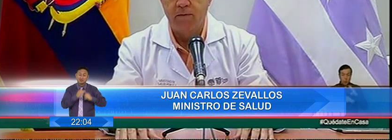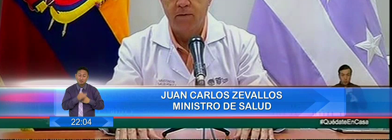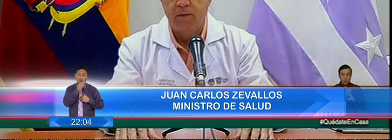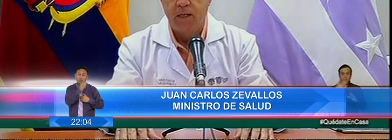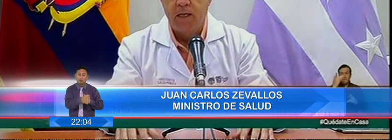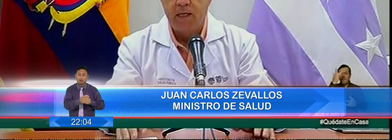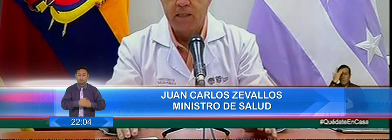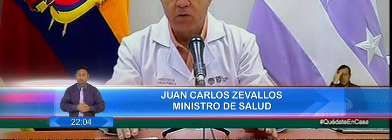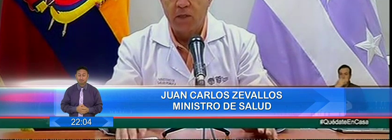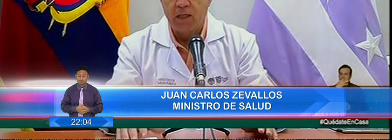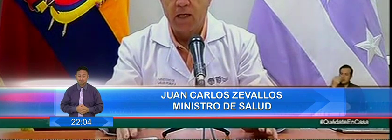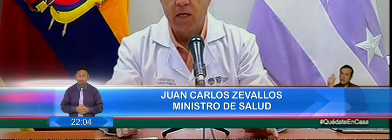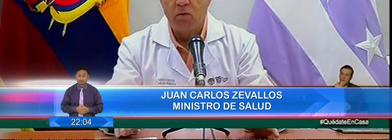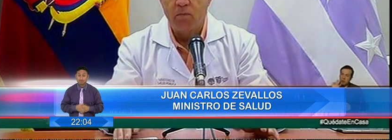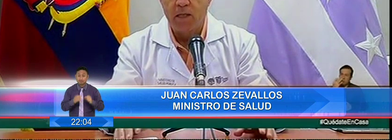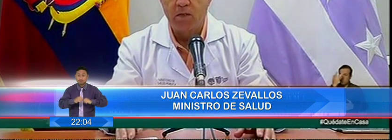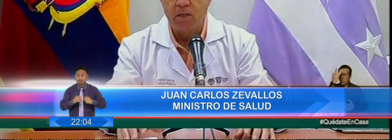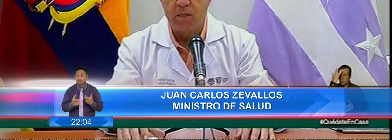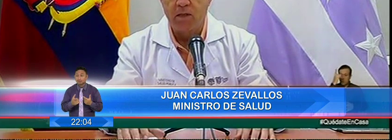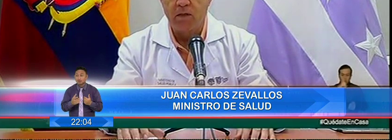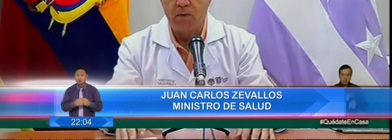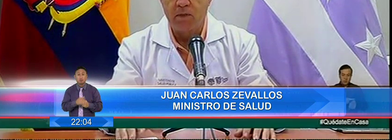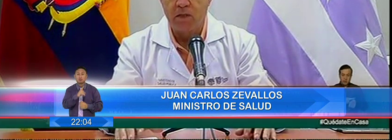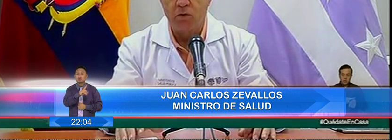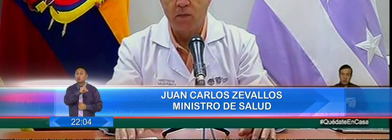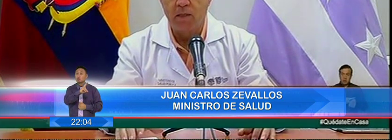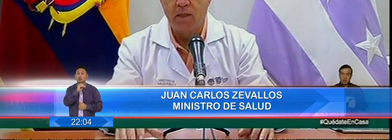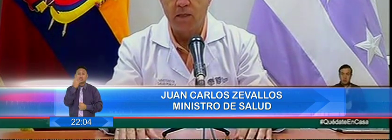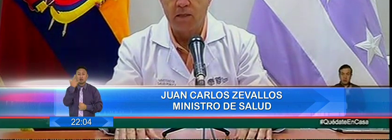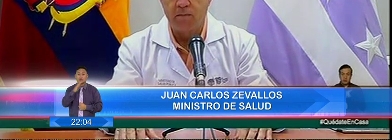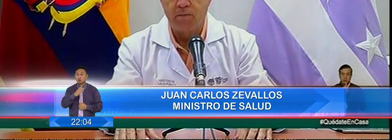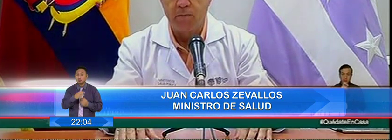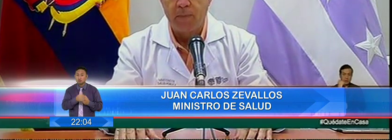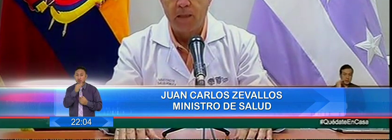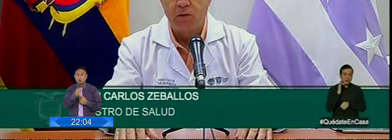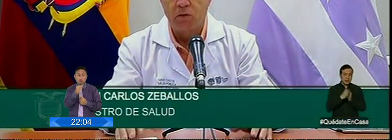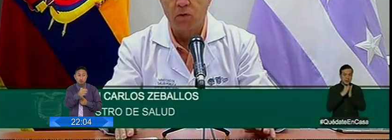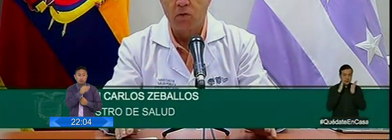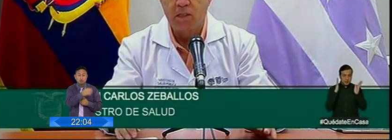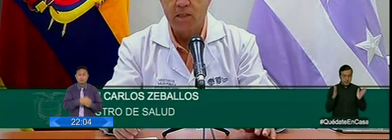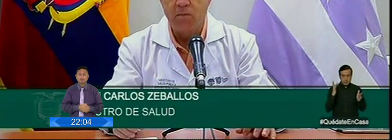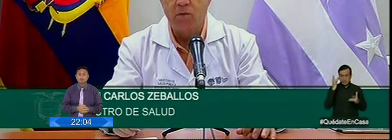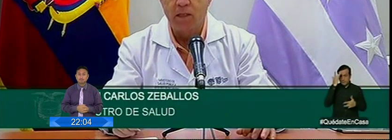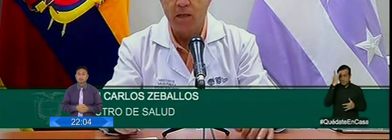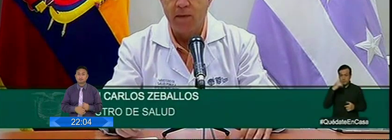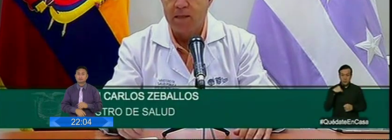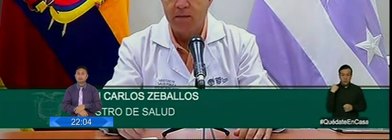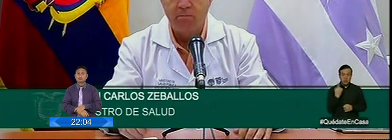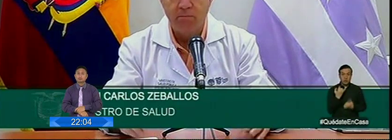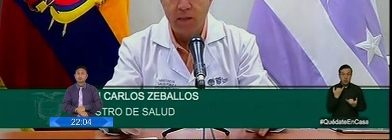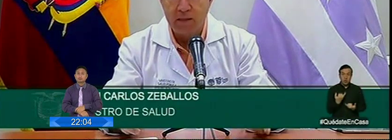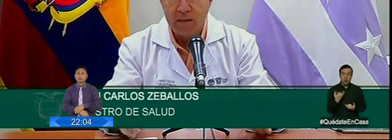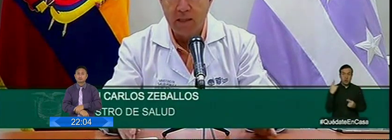y se contagiará en un plazo de 7 120 días informó patricia al